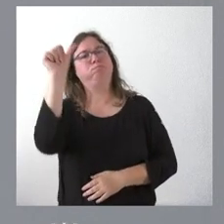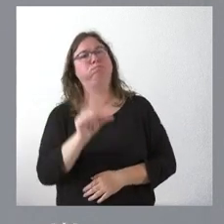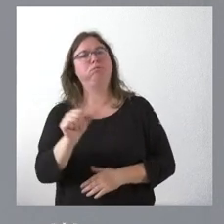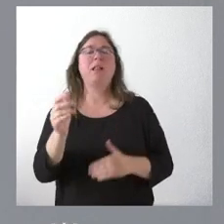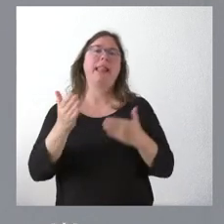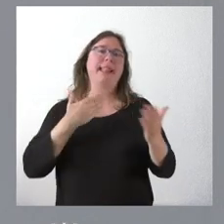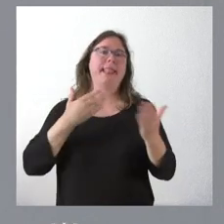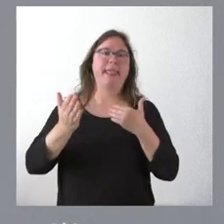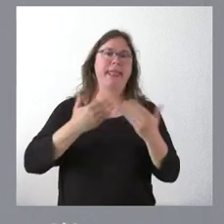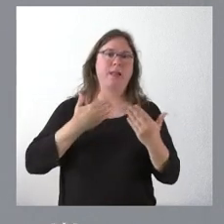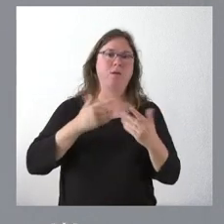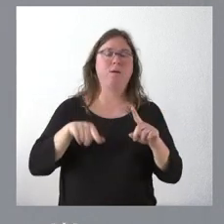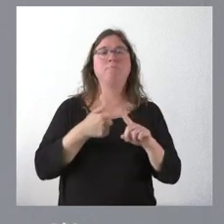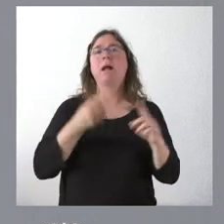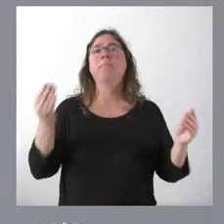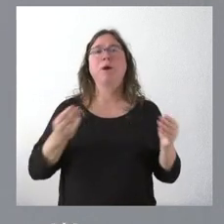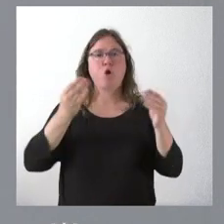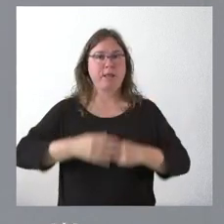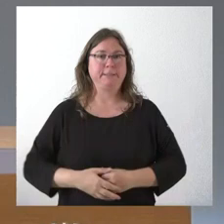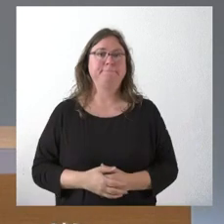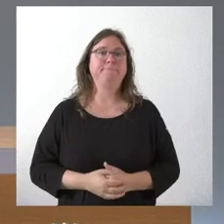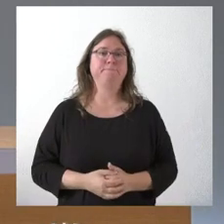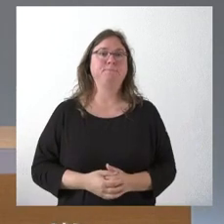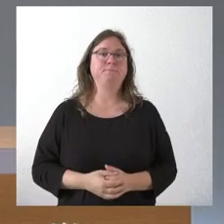intentar mejorar.